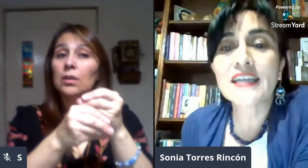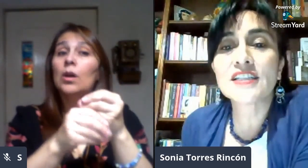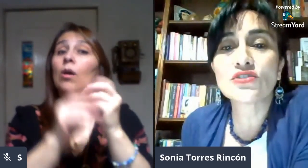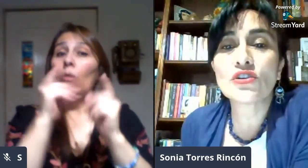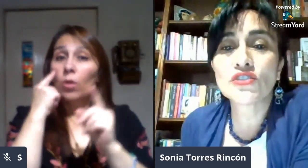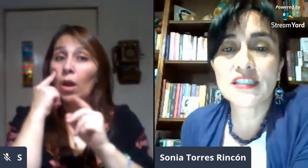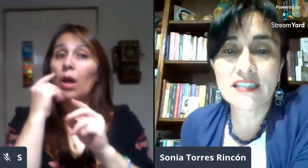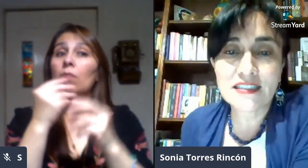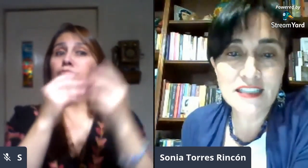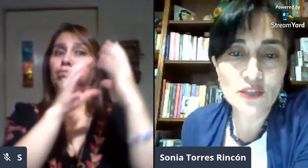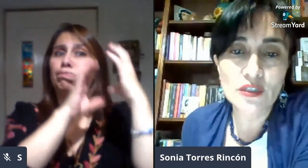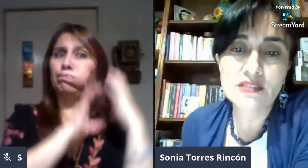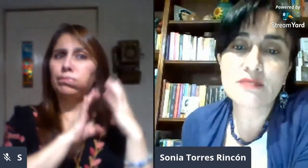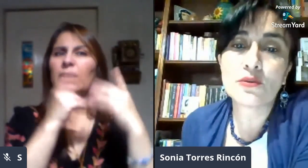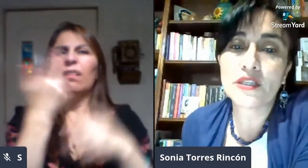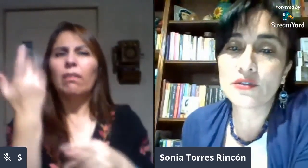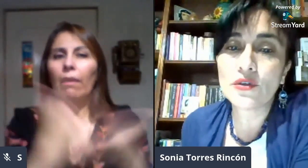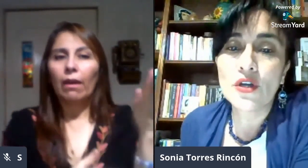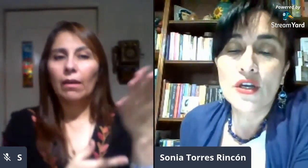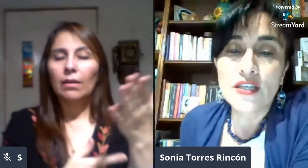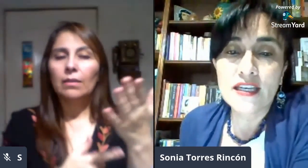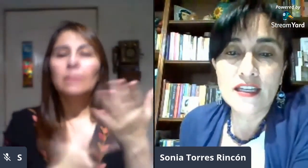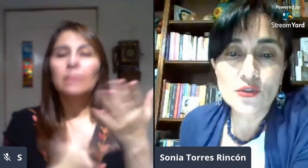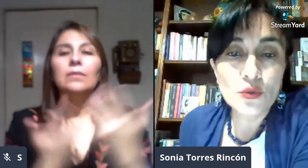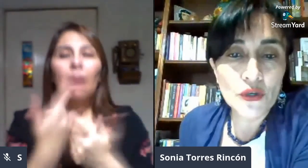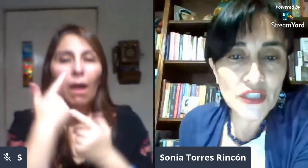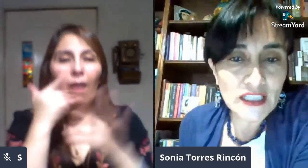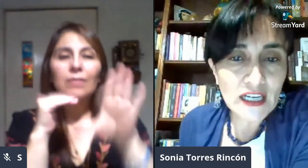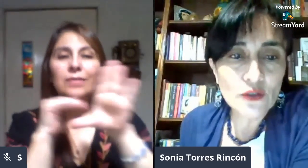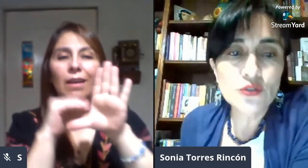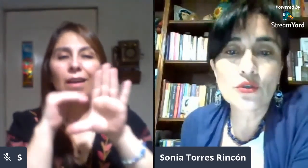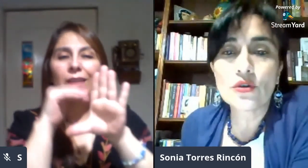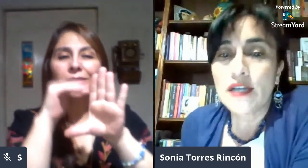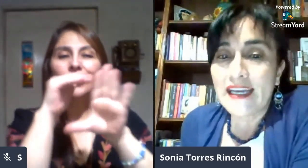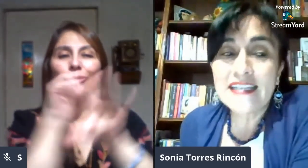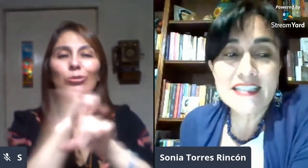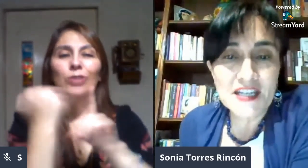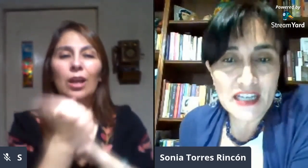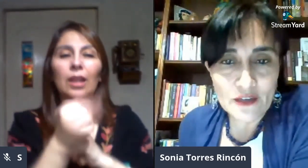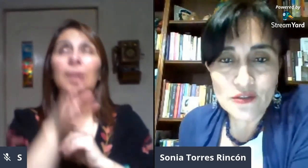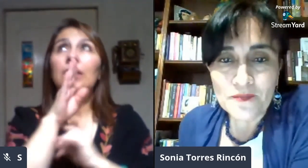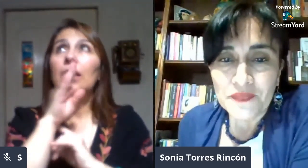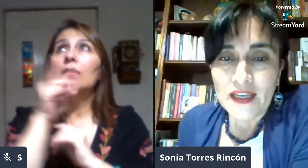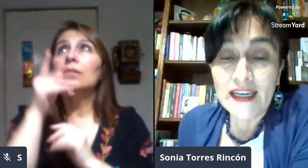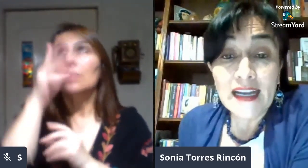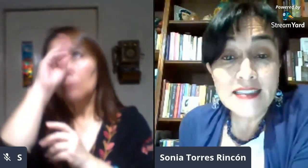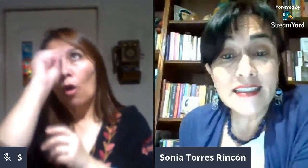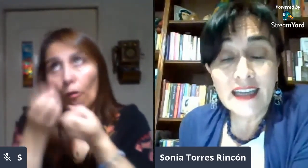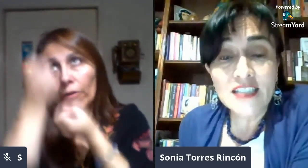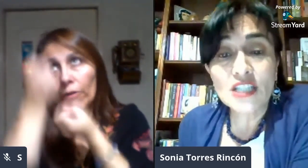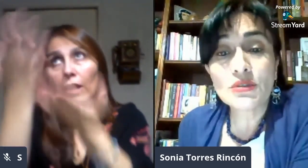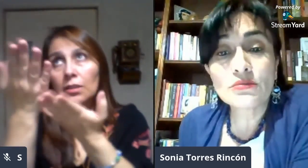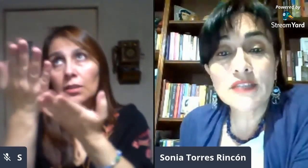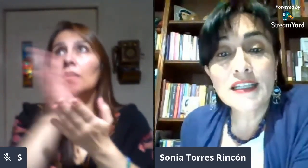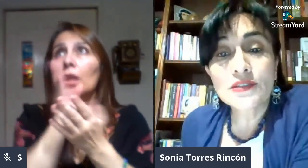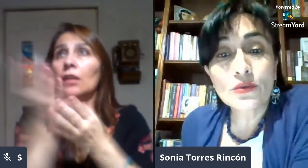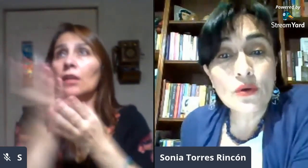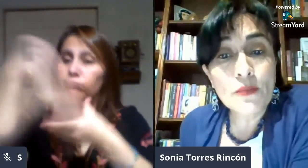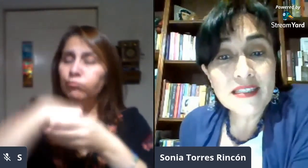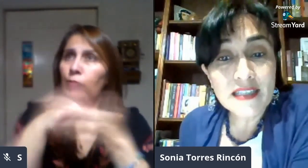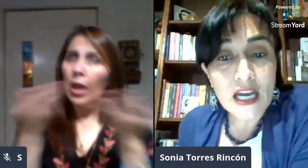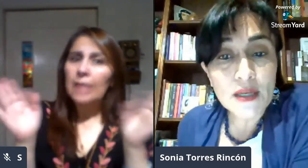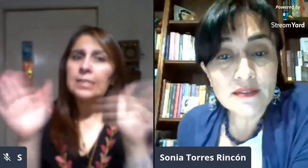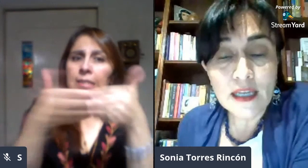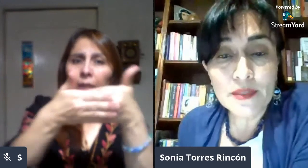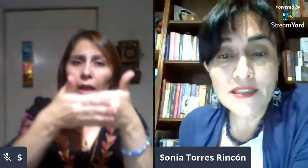O sea, ¿quiénes son los que están siendo en este momento subordinados o encerrados? Casi que cayendo en un delito